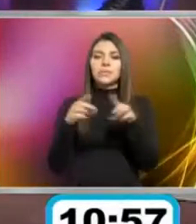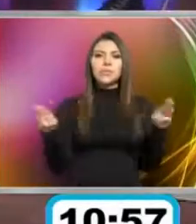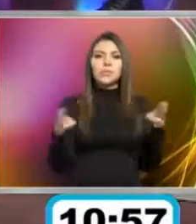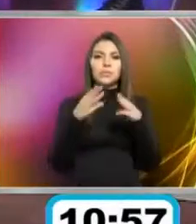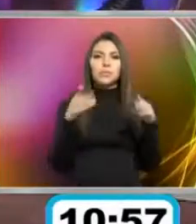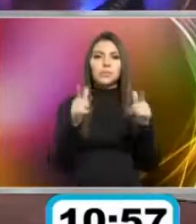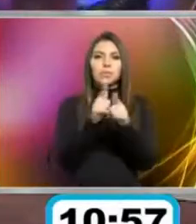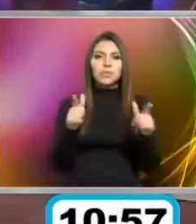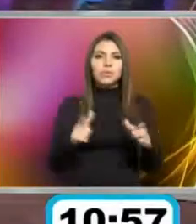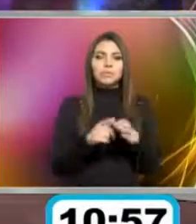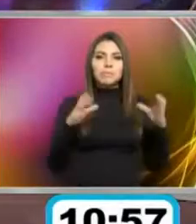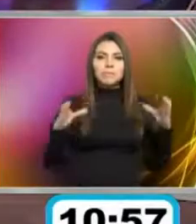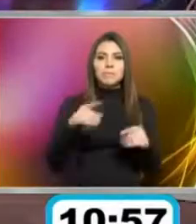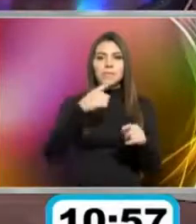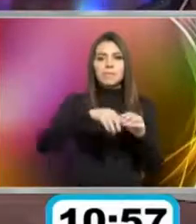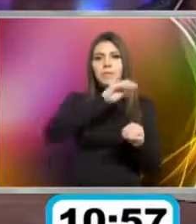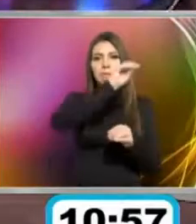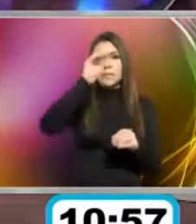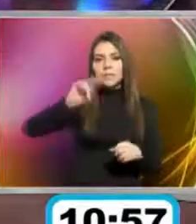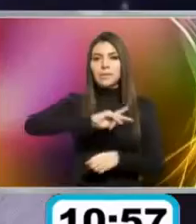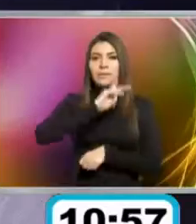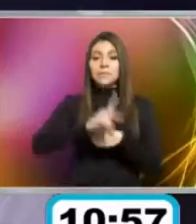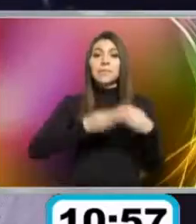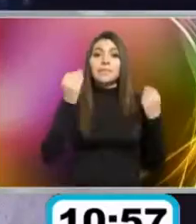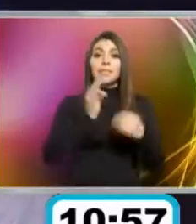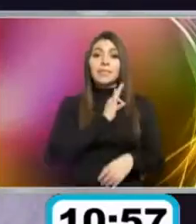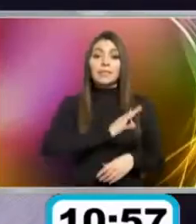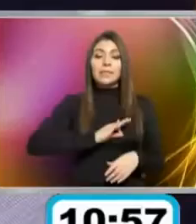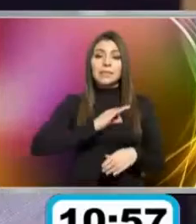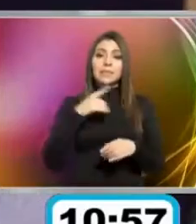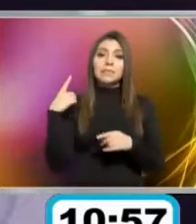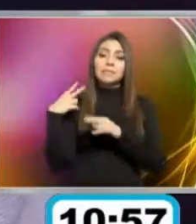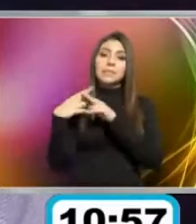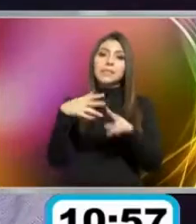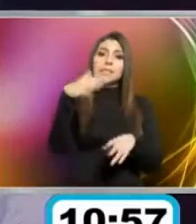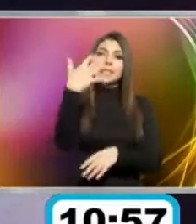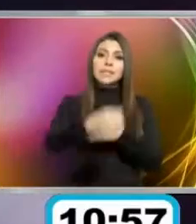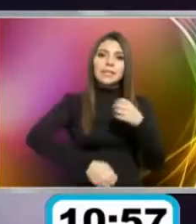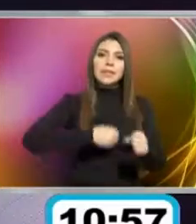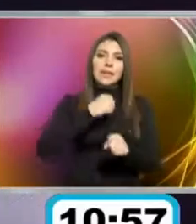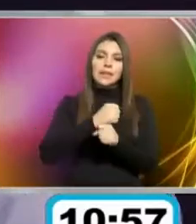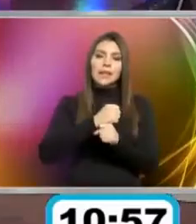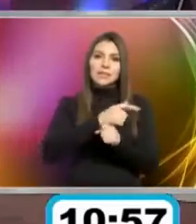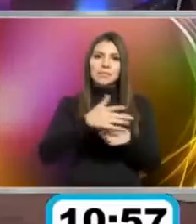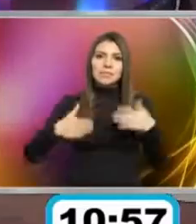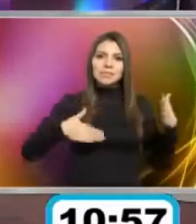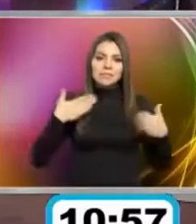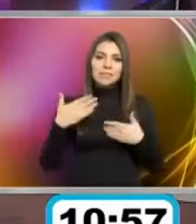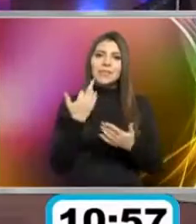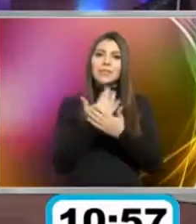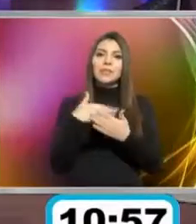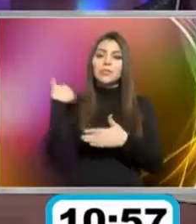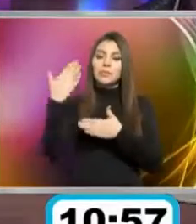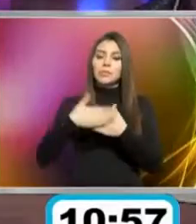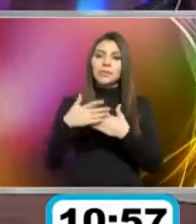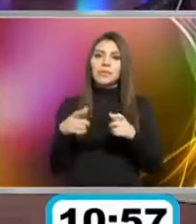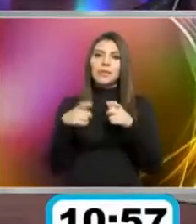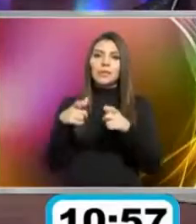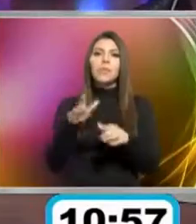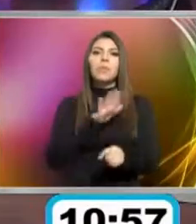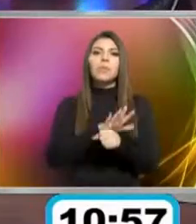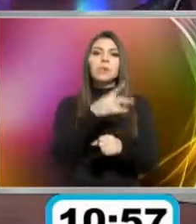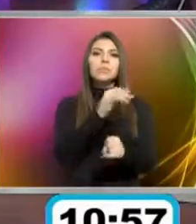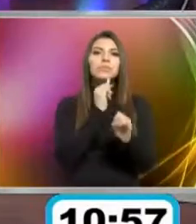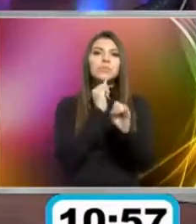diferentes países. Pues muchas felicidades por estos 15 años que están celebrando y pues esperamos el próximo material discográfico. Dame tus